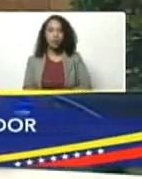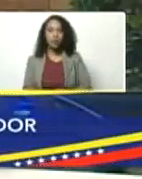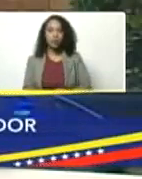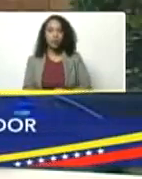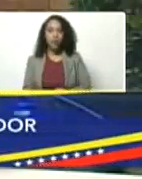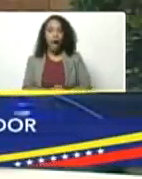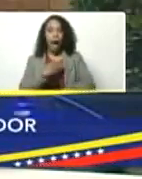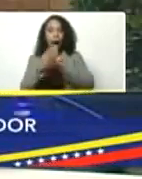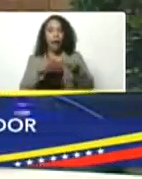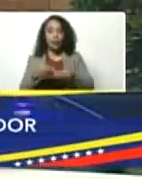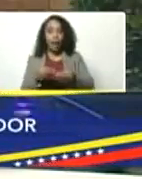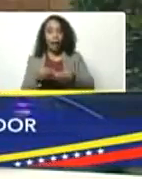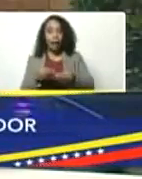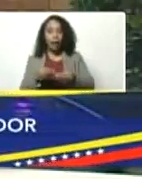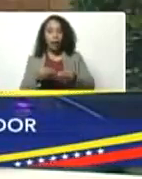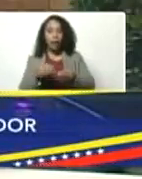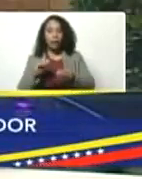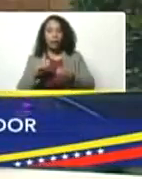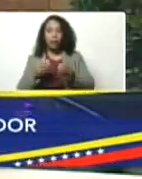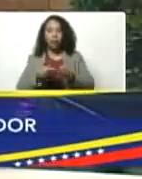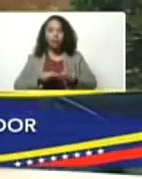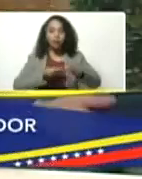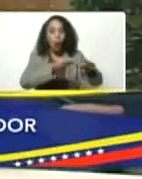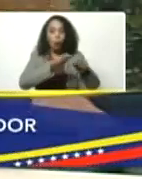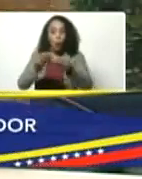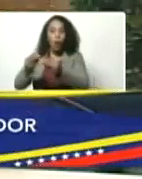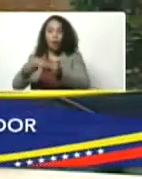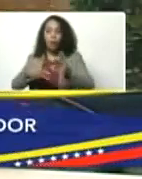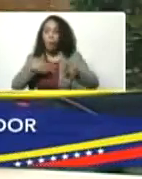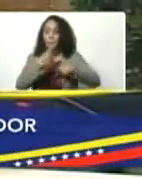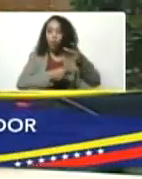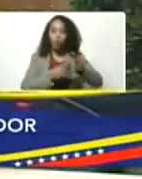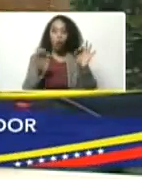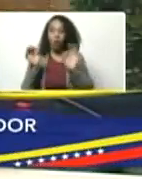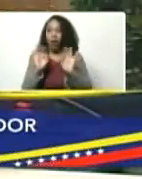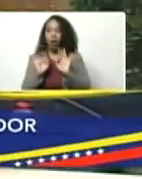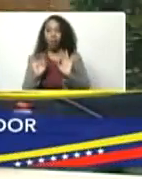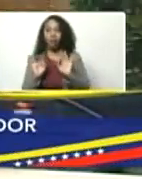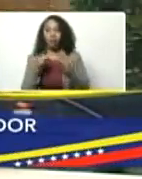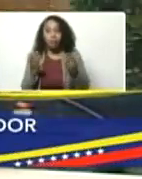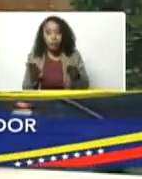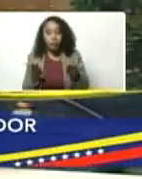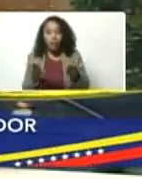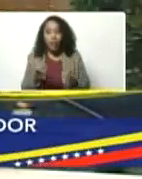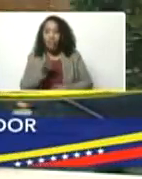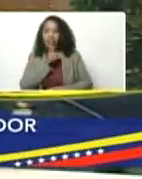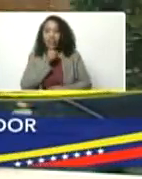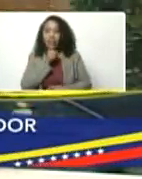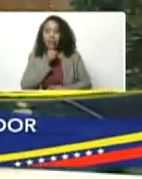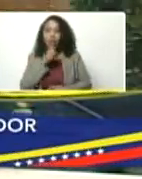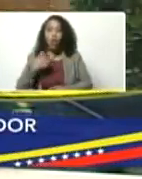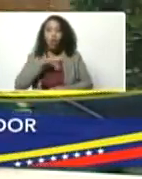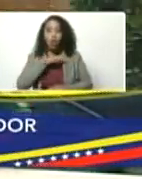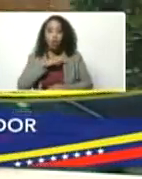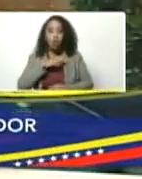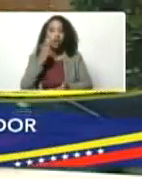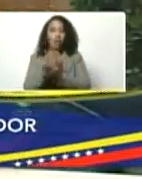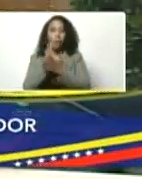distribuir riqueza sin producir riqueza. Nosotros dependíamos del chorro